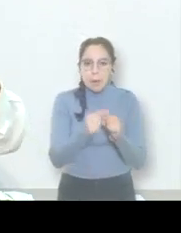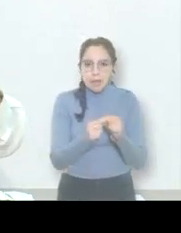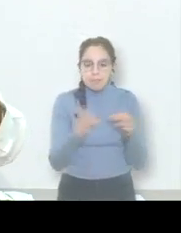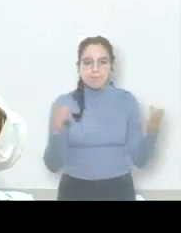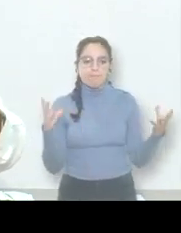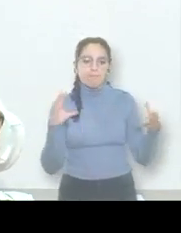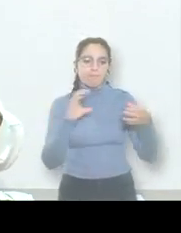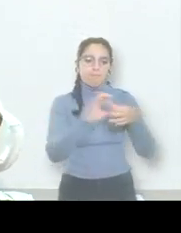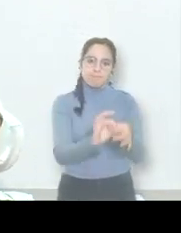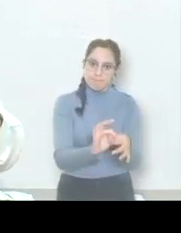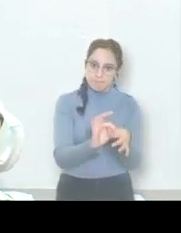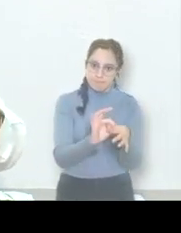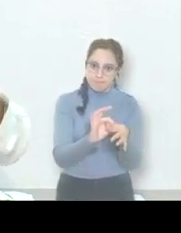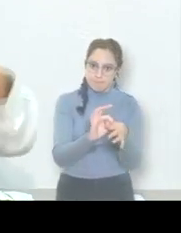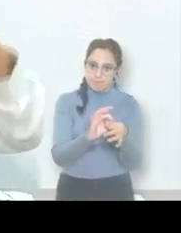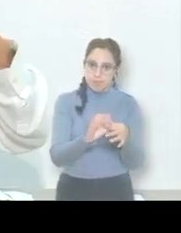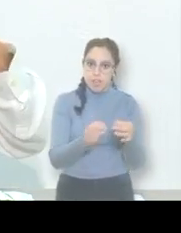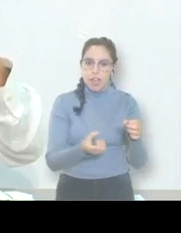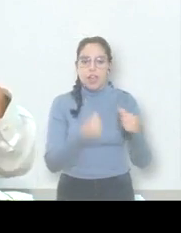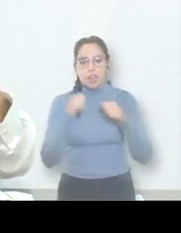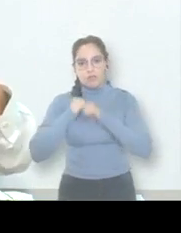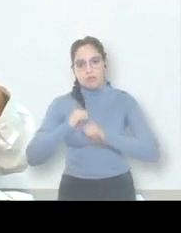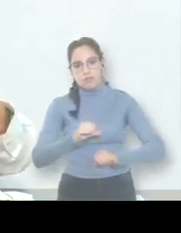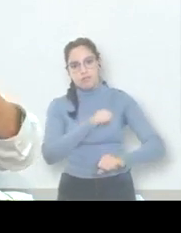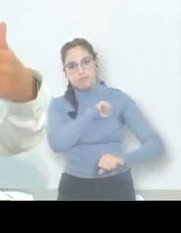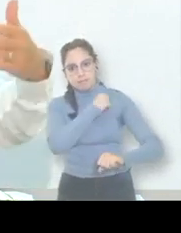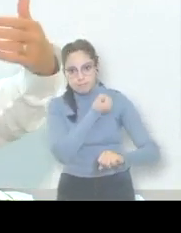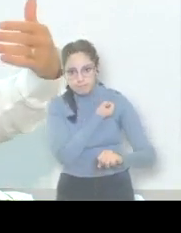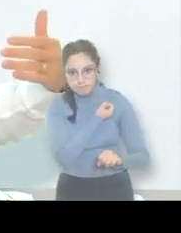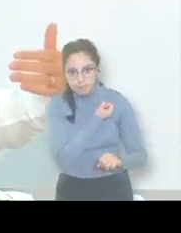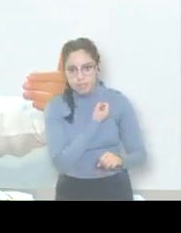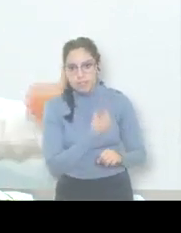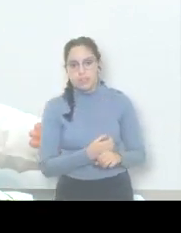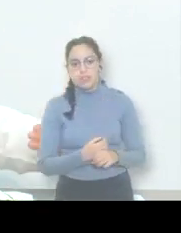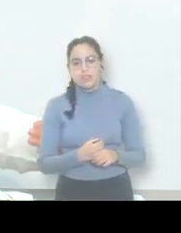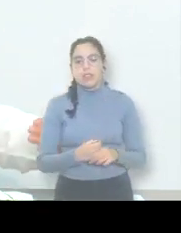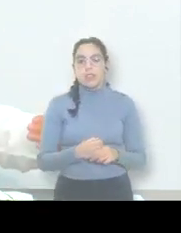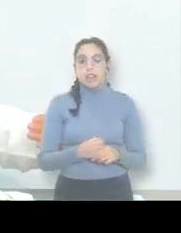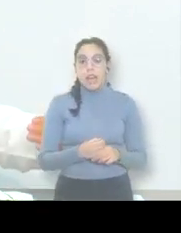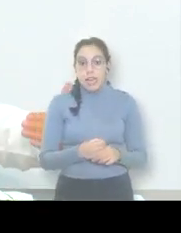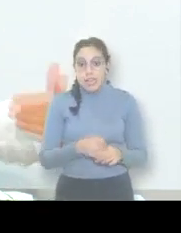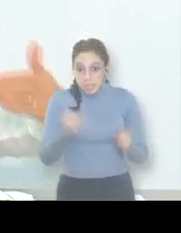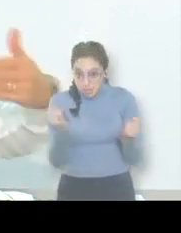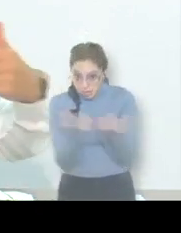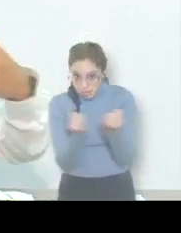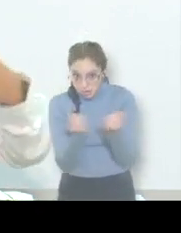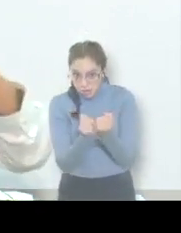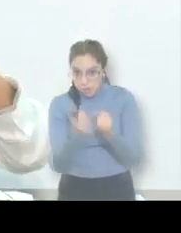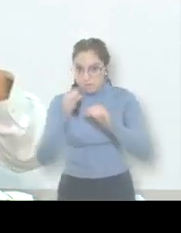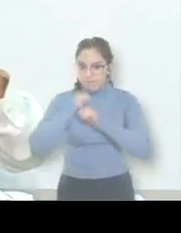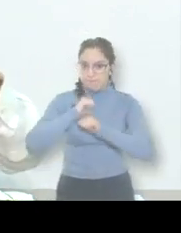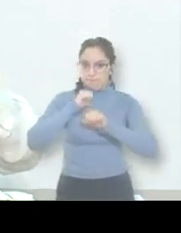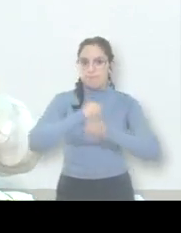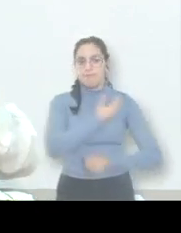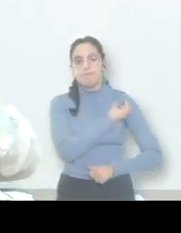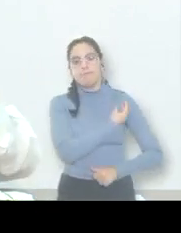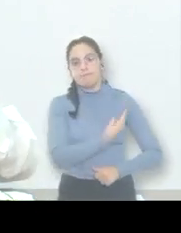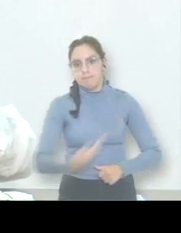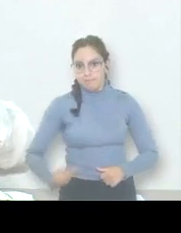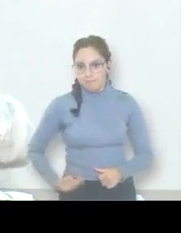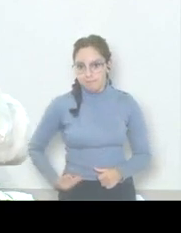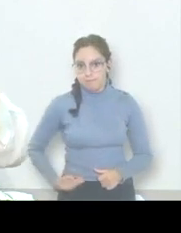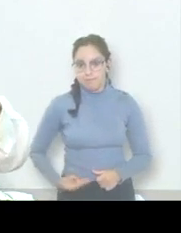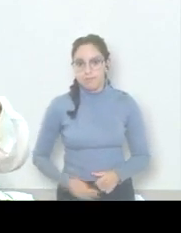sus protocolos como con las autoridades municipales para que se puedan